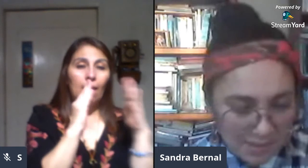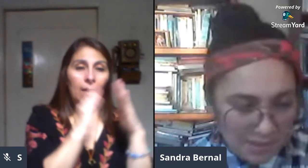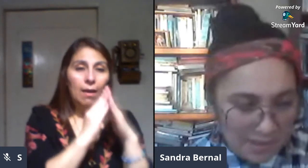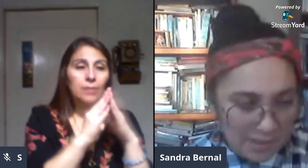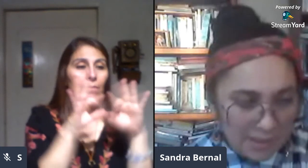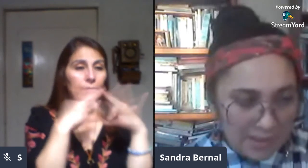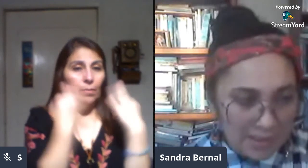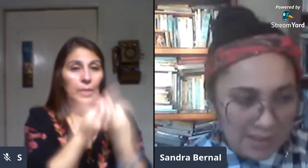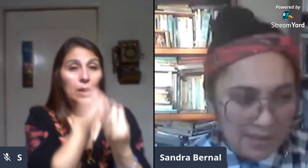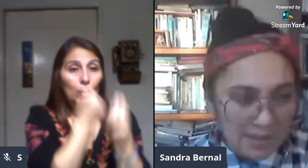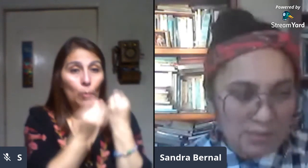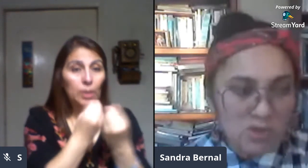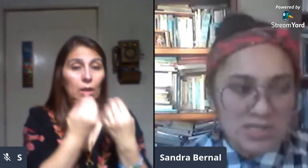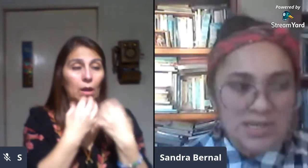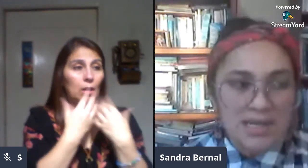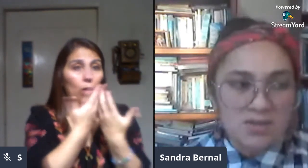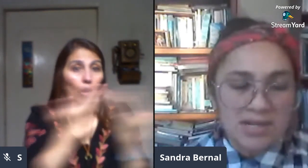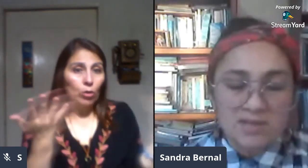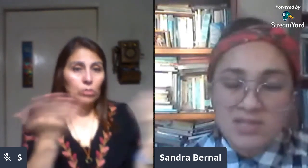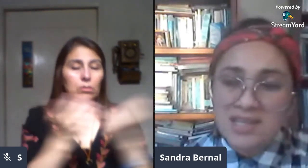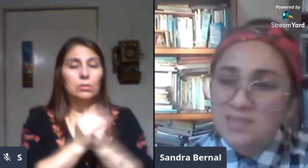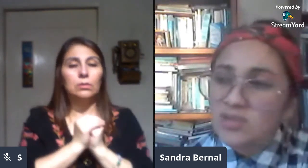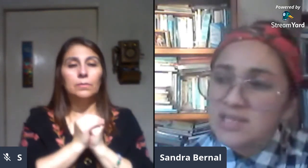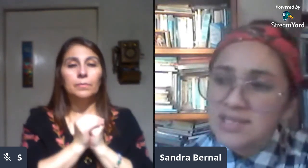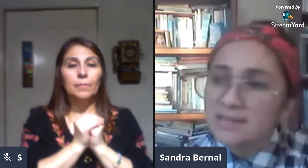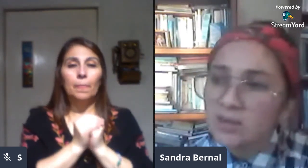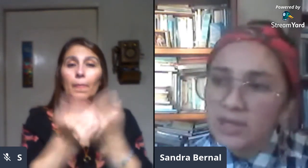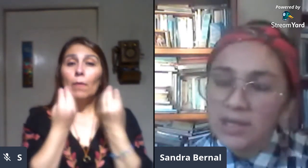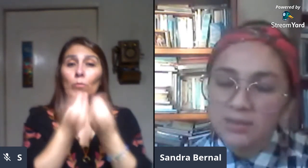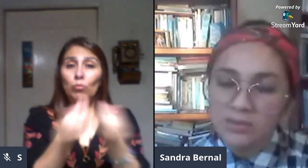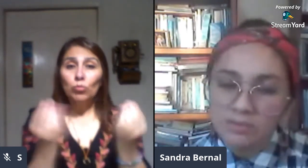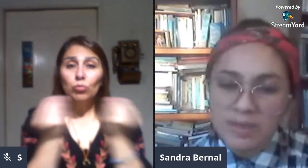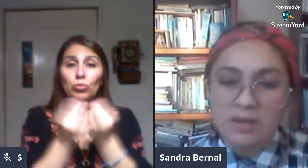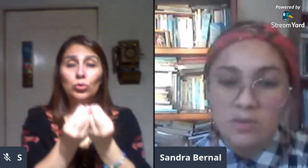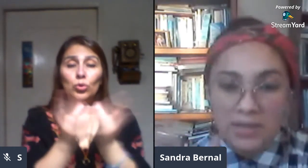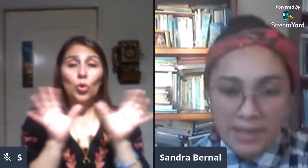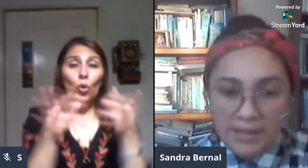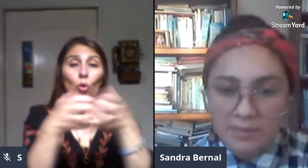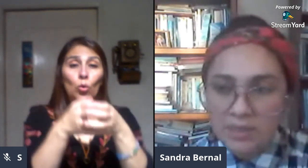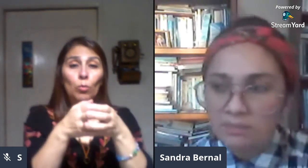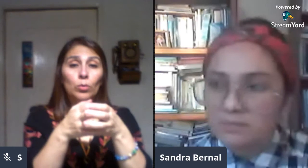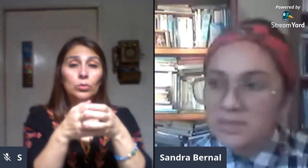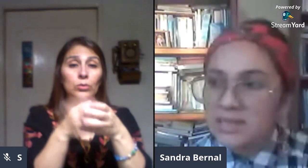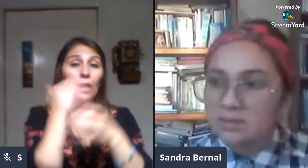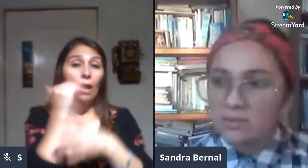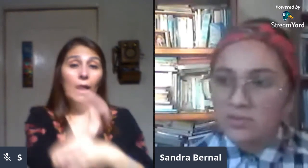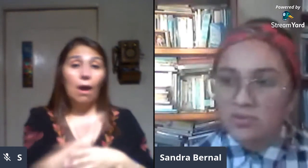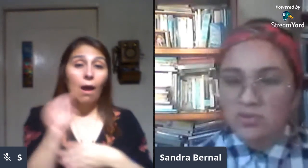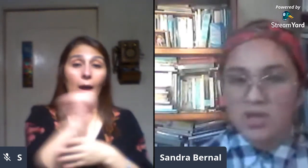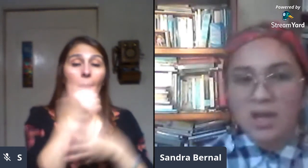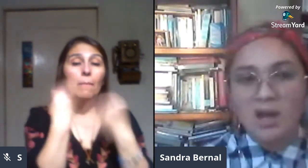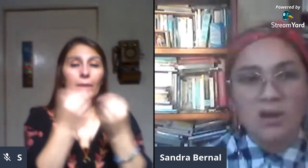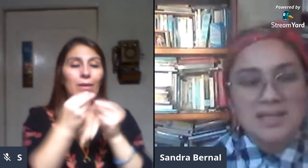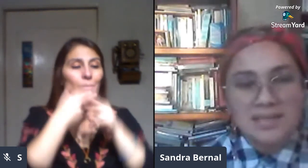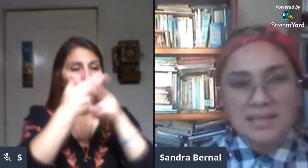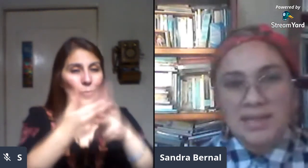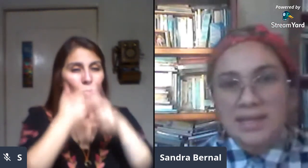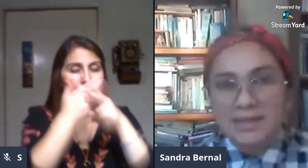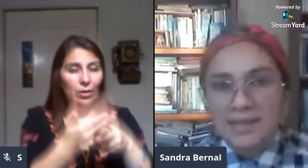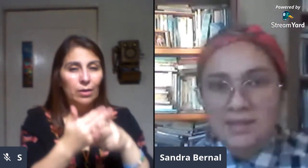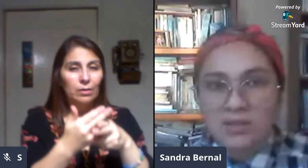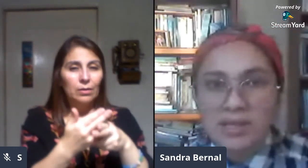familias. Y muchas de las organizaciones y de las mujeres que están trabajando para cuidar, para estar con nosotros, lo